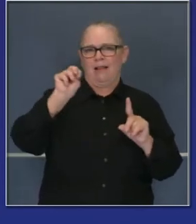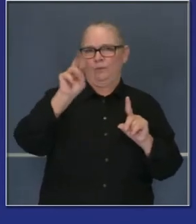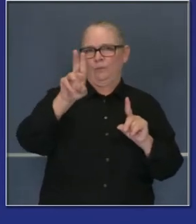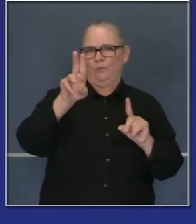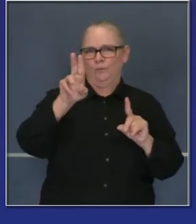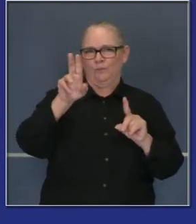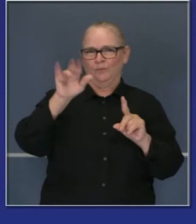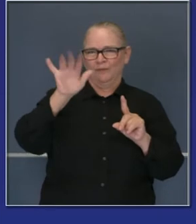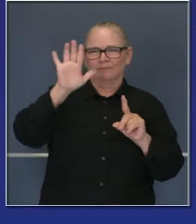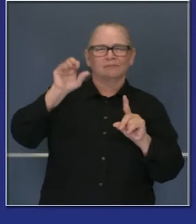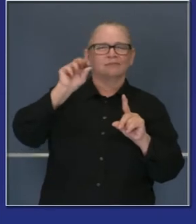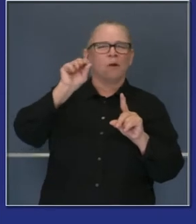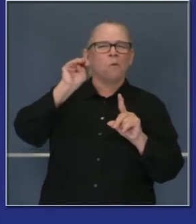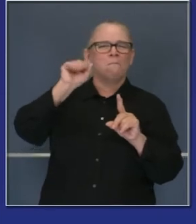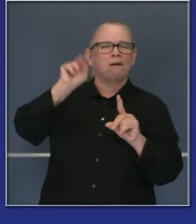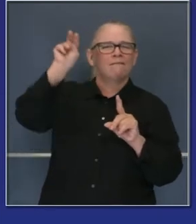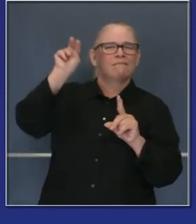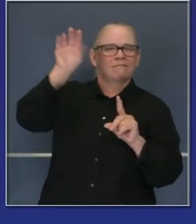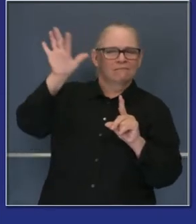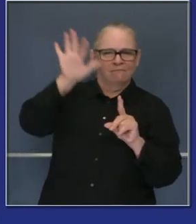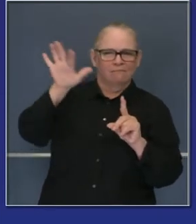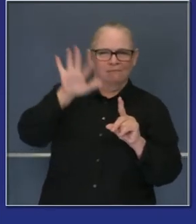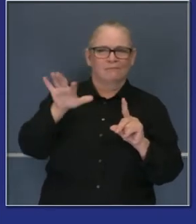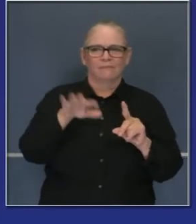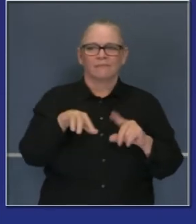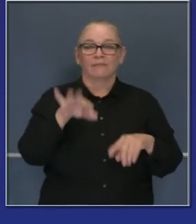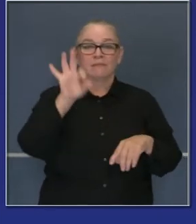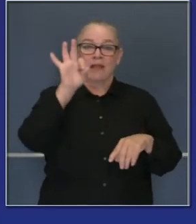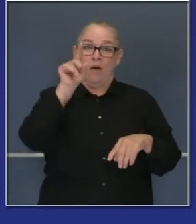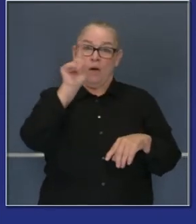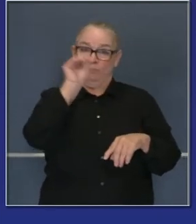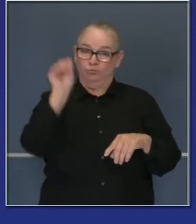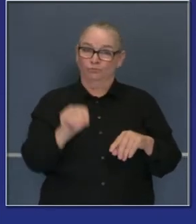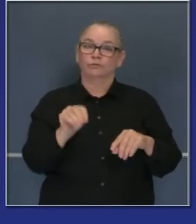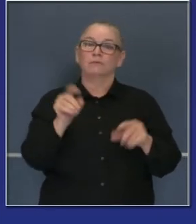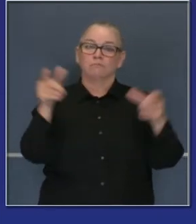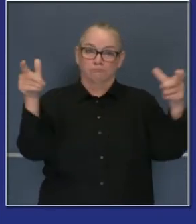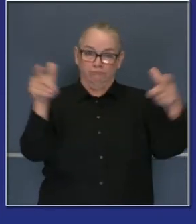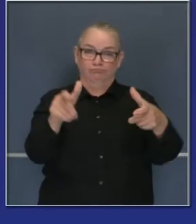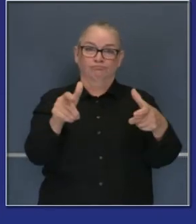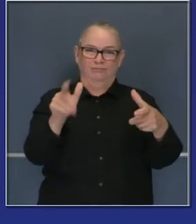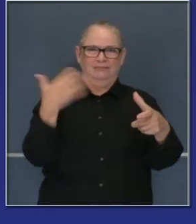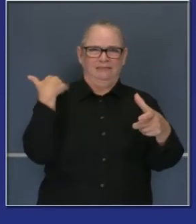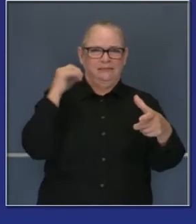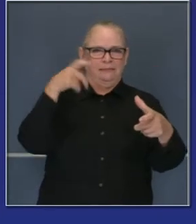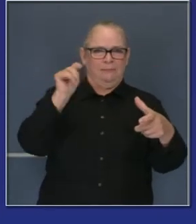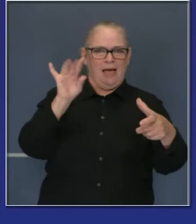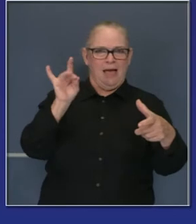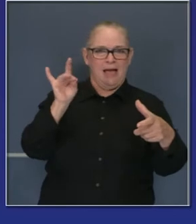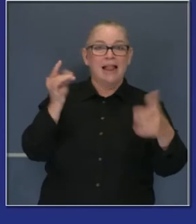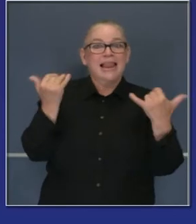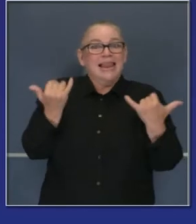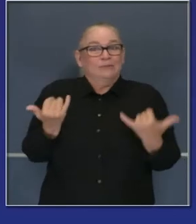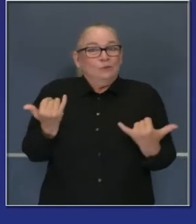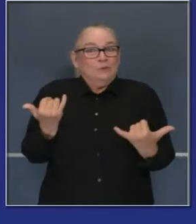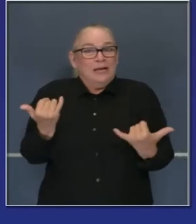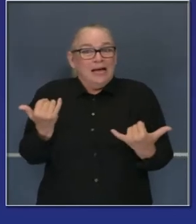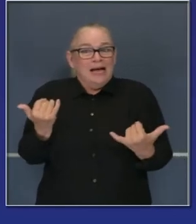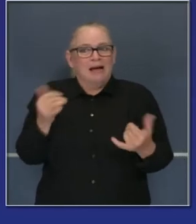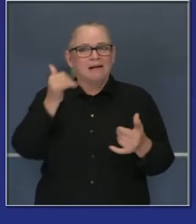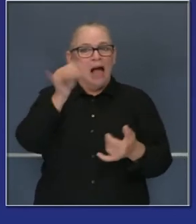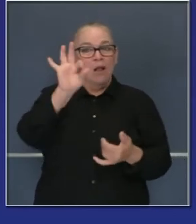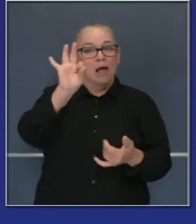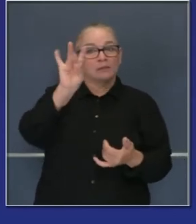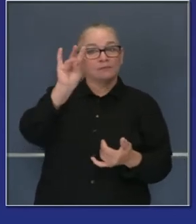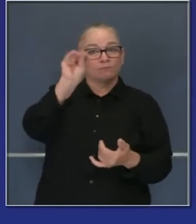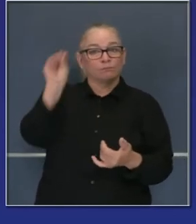ese complejo se suprimió en un 91 por ciento 375 milagros a creces ofensa el 8 de